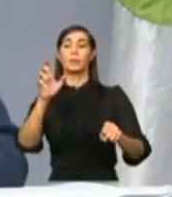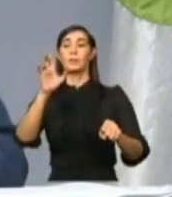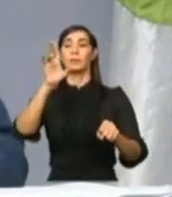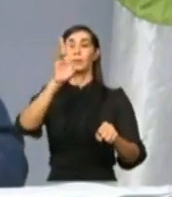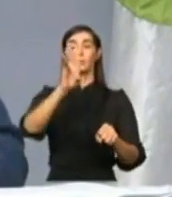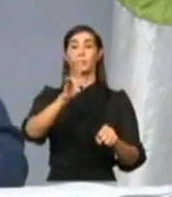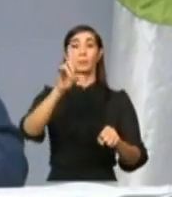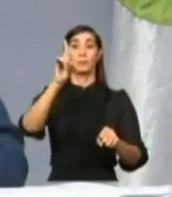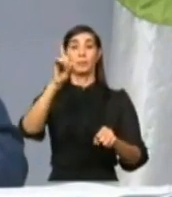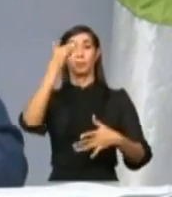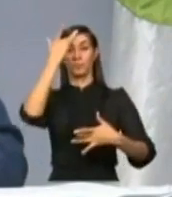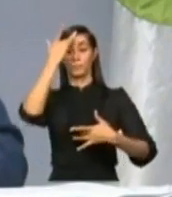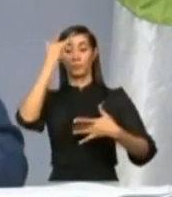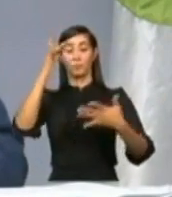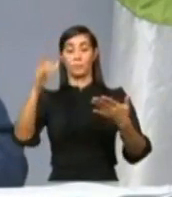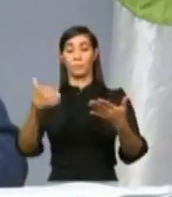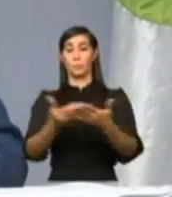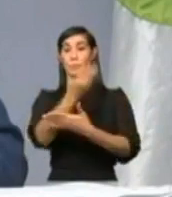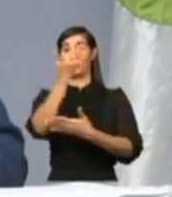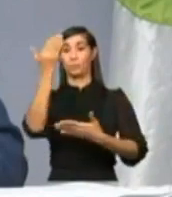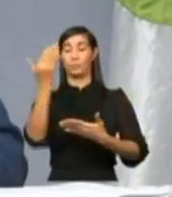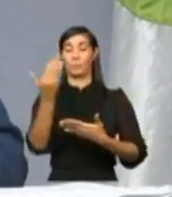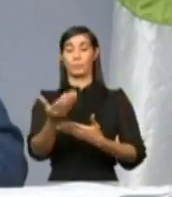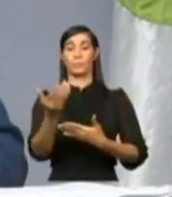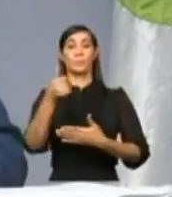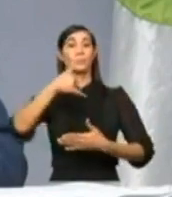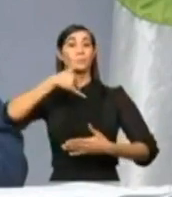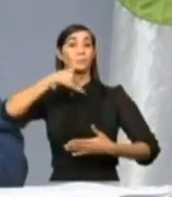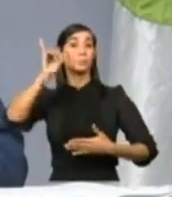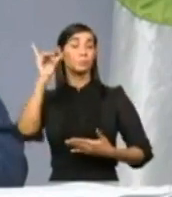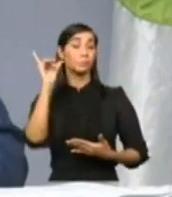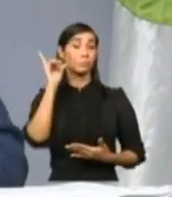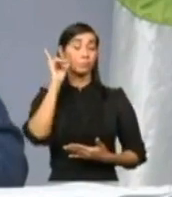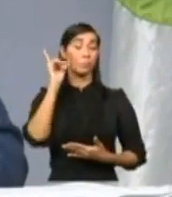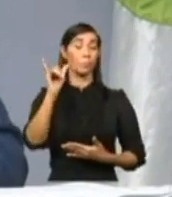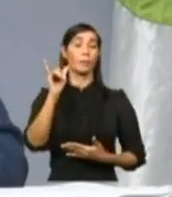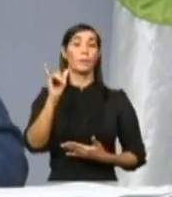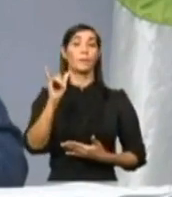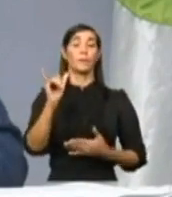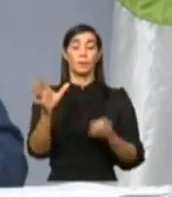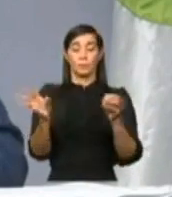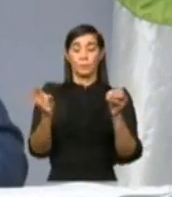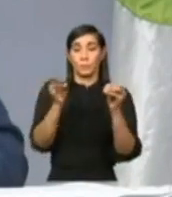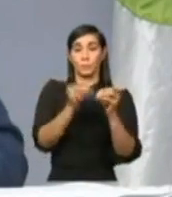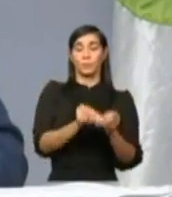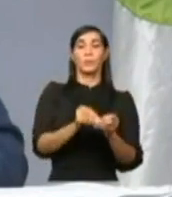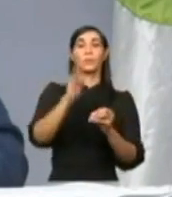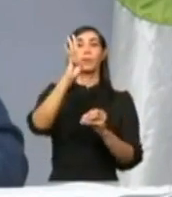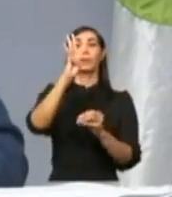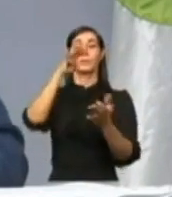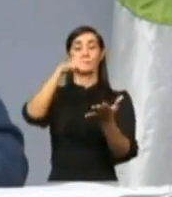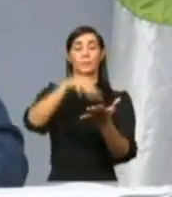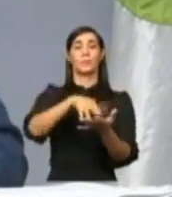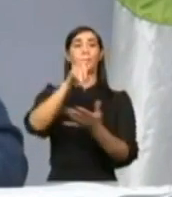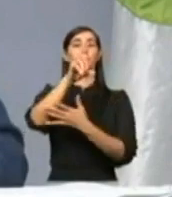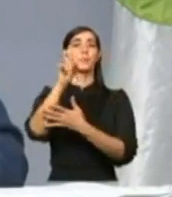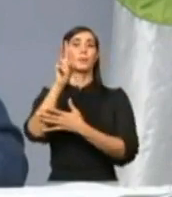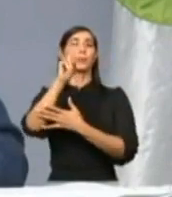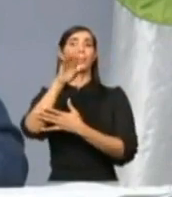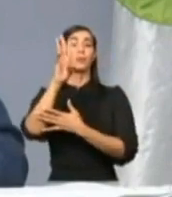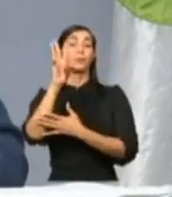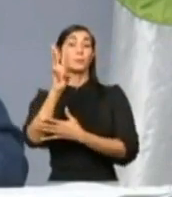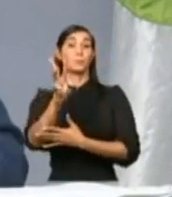371 casos nuevos registrados en el día de ayer, para un acumulado de 4.126,